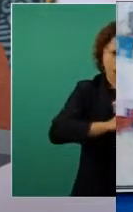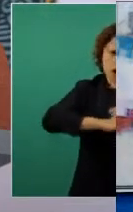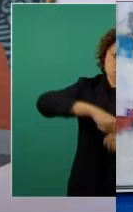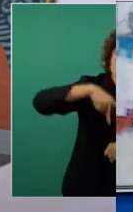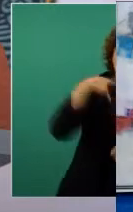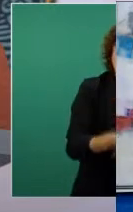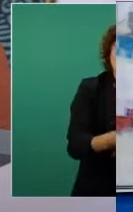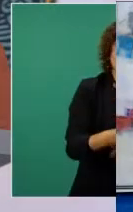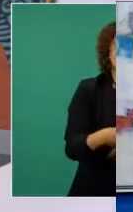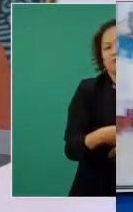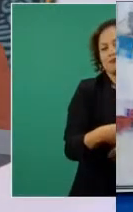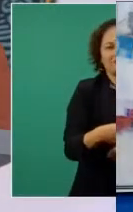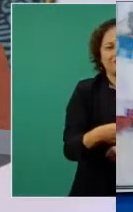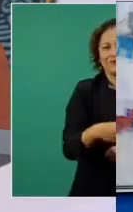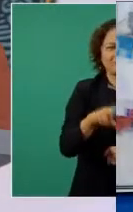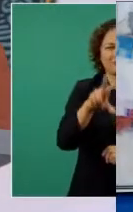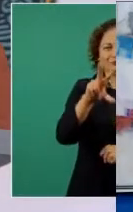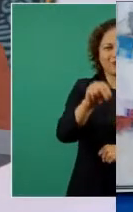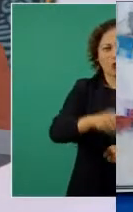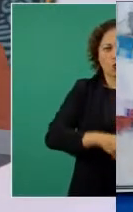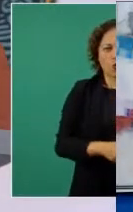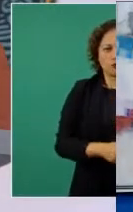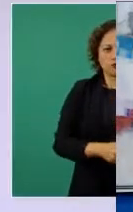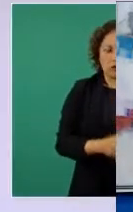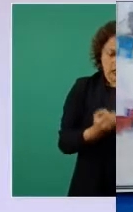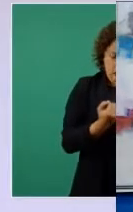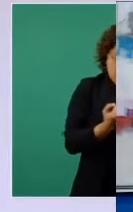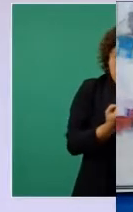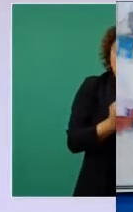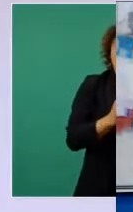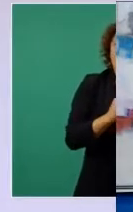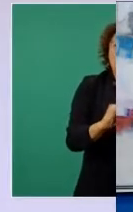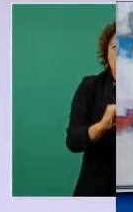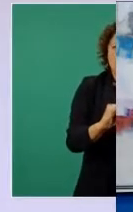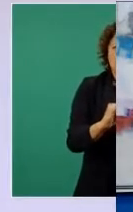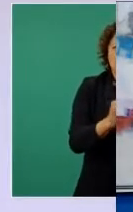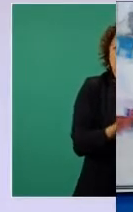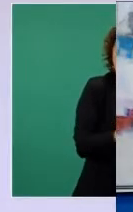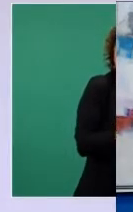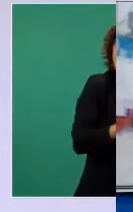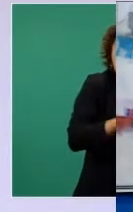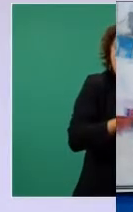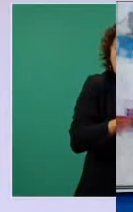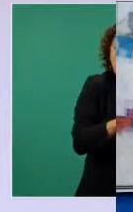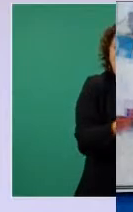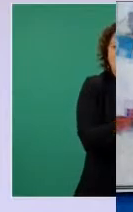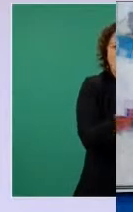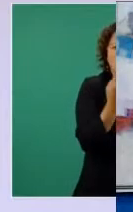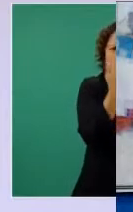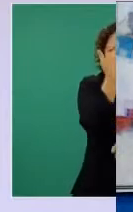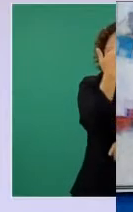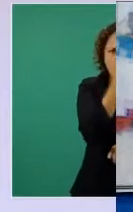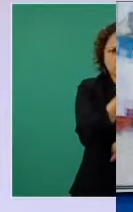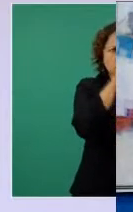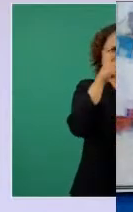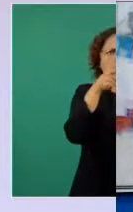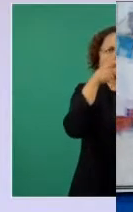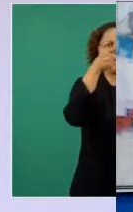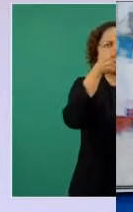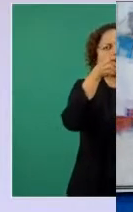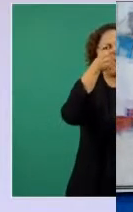Sino que fue fruto de un anhelo de justicia y de libertad.